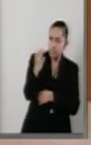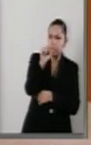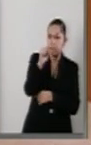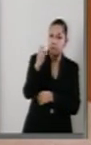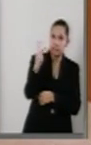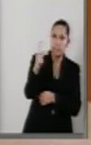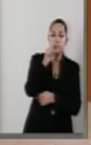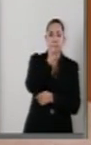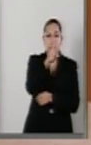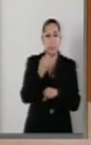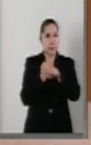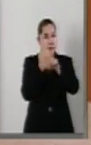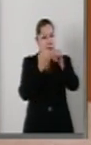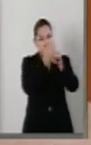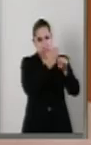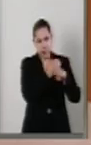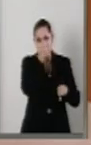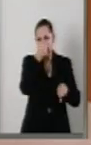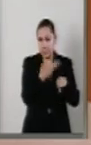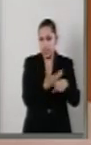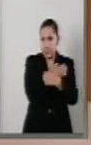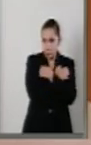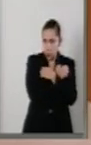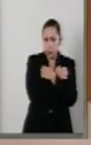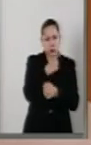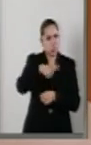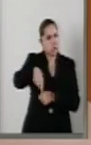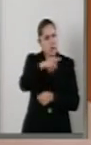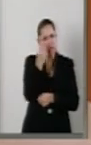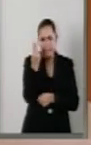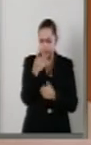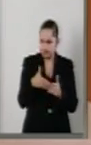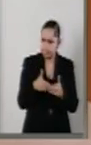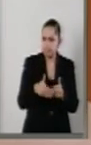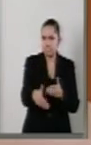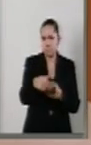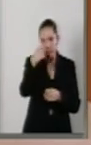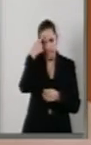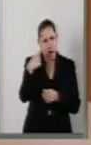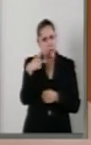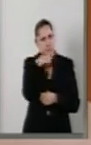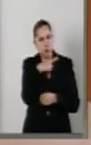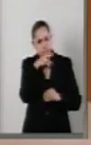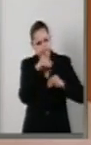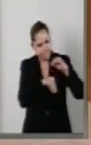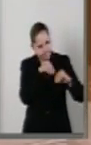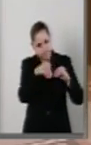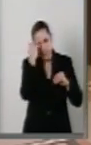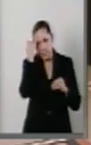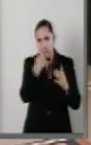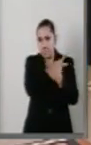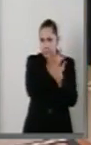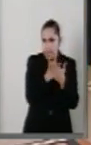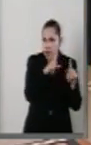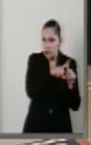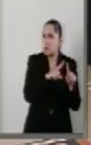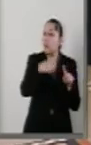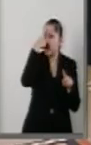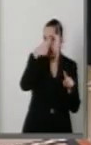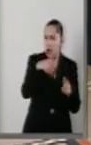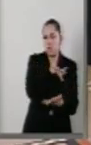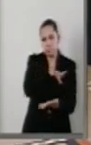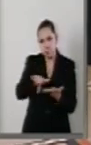a implementar acciones de inmediato necesarias con el objetivo de que las mujeres embarazadas que